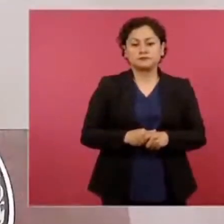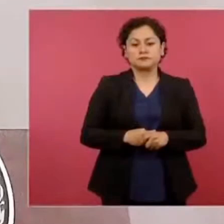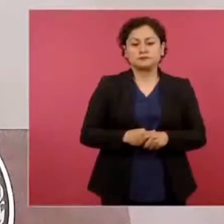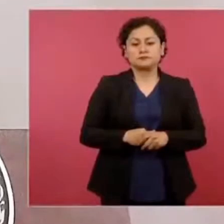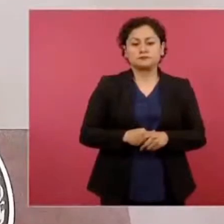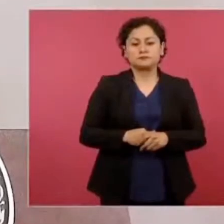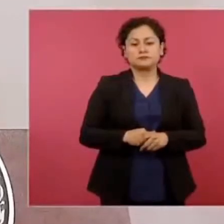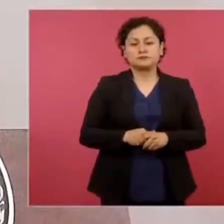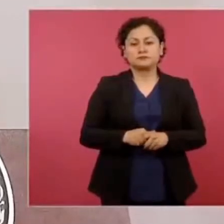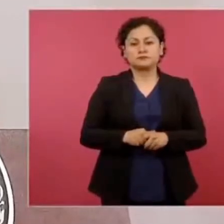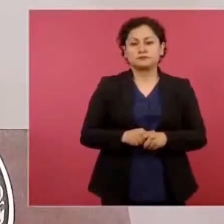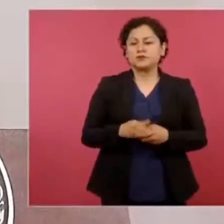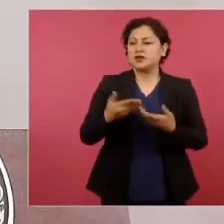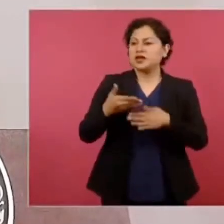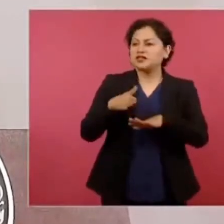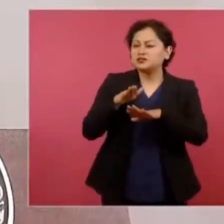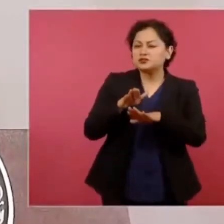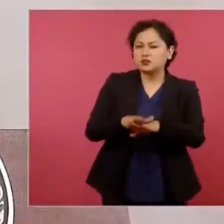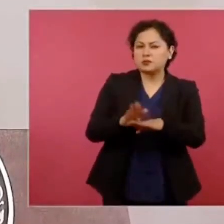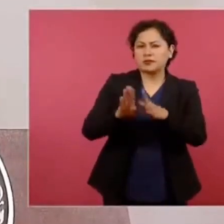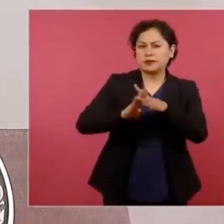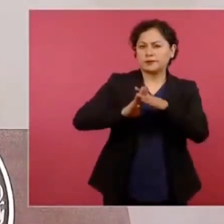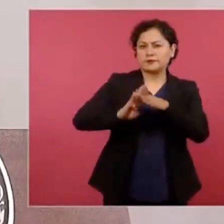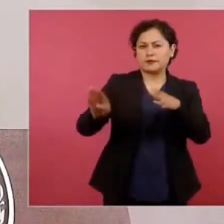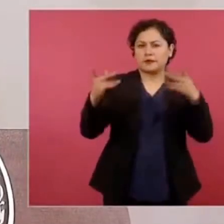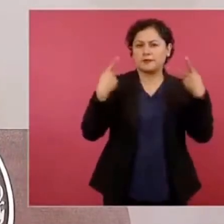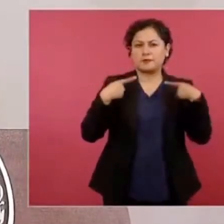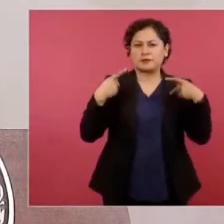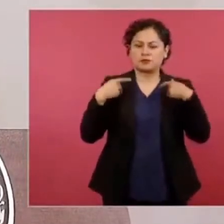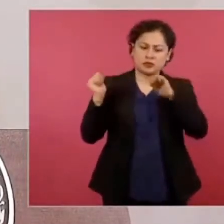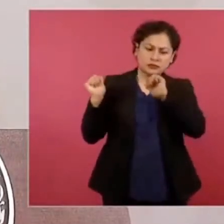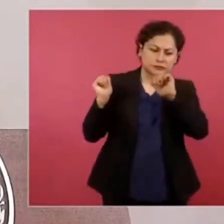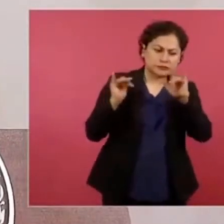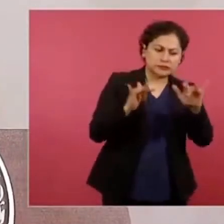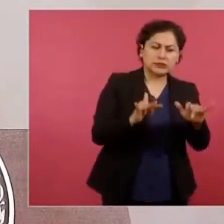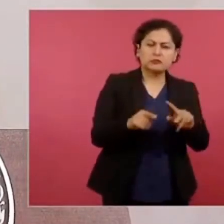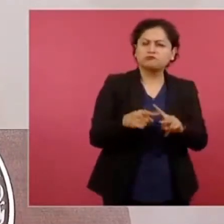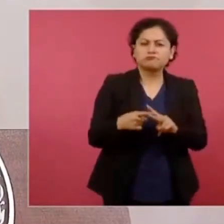lo del flujo migratorio, si descontamos